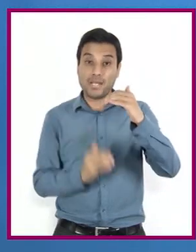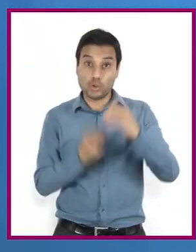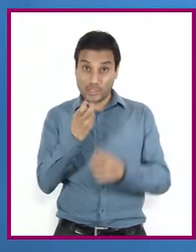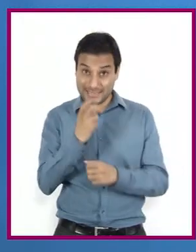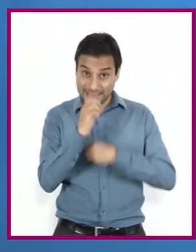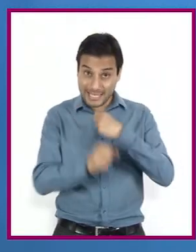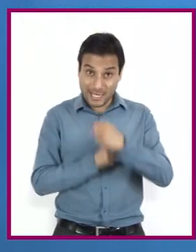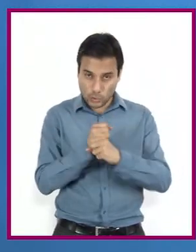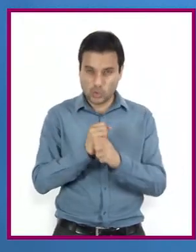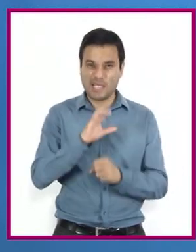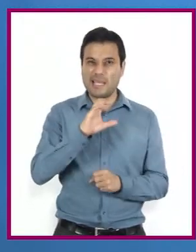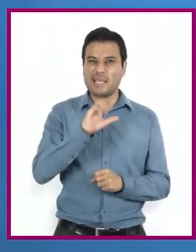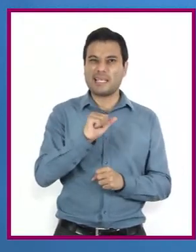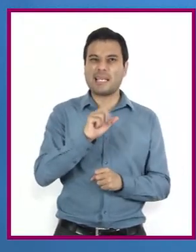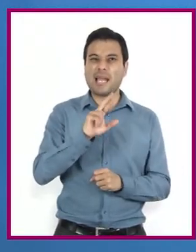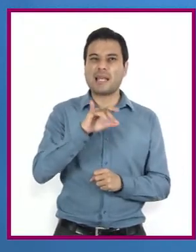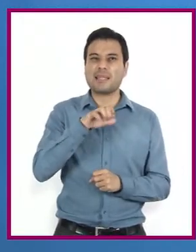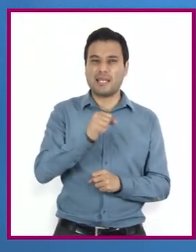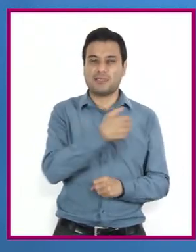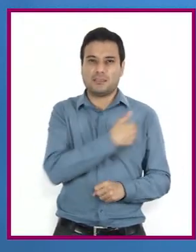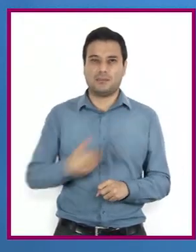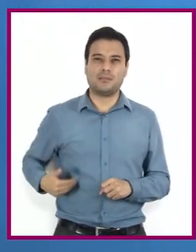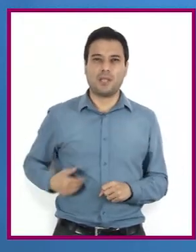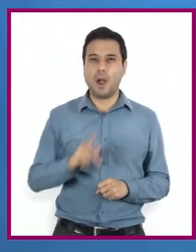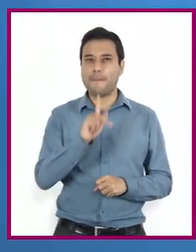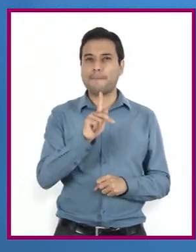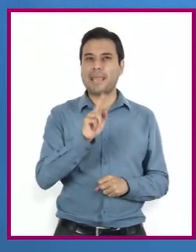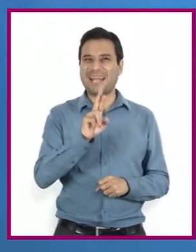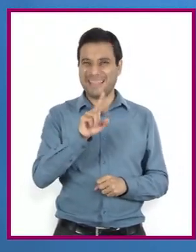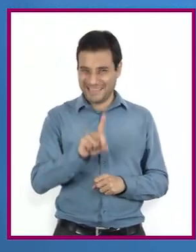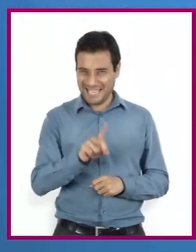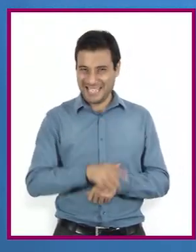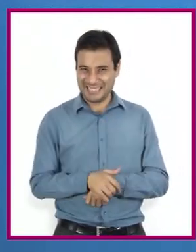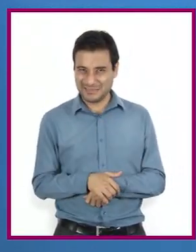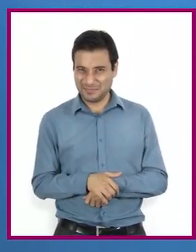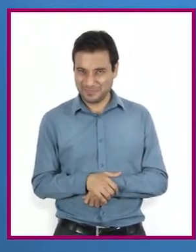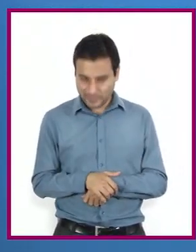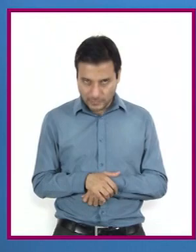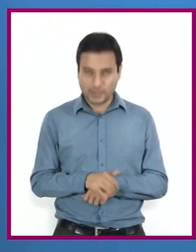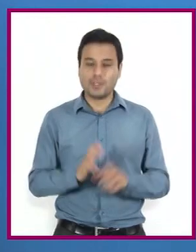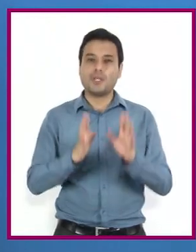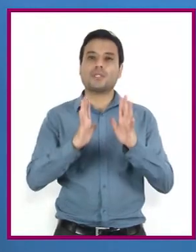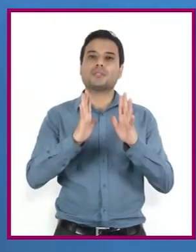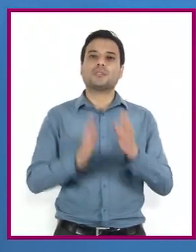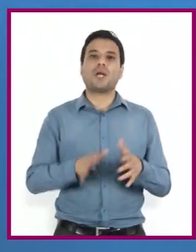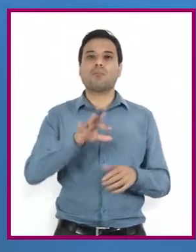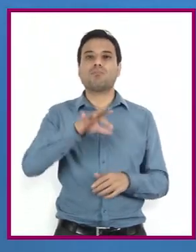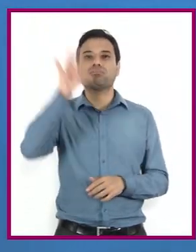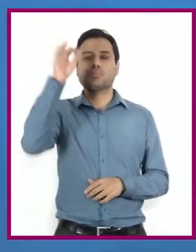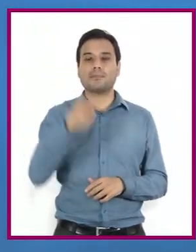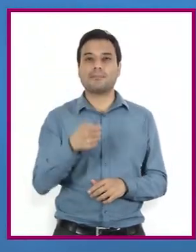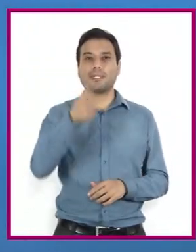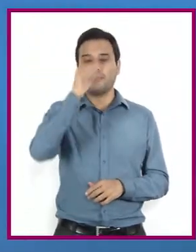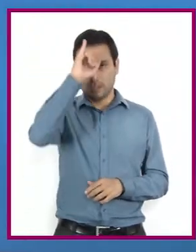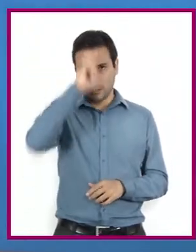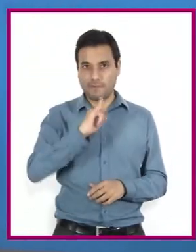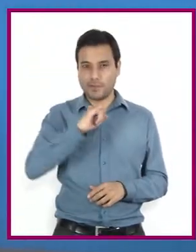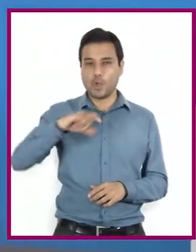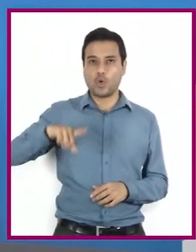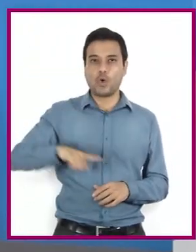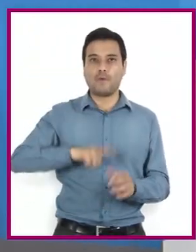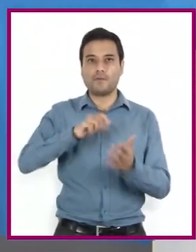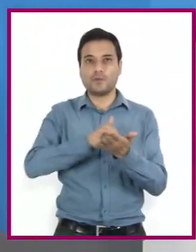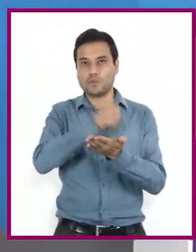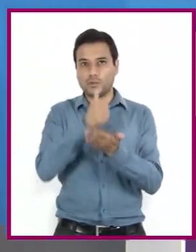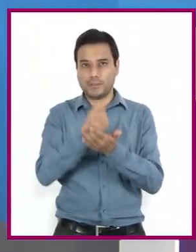Cárdenas, candidato del Partido de la Revolución Democrática, PRD, fue elegido como el primer jefe de gobierno de la Ciudad